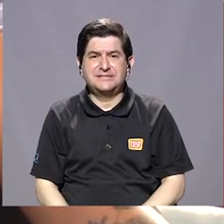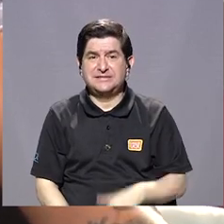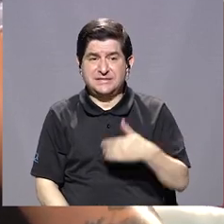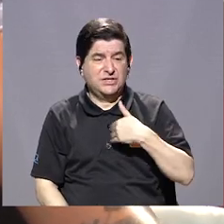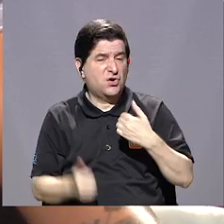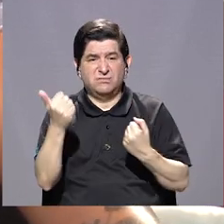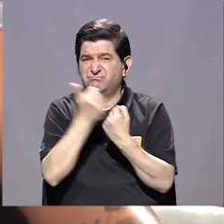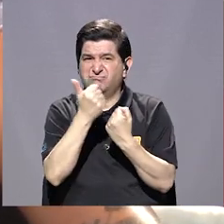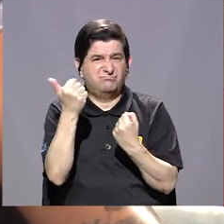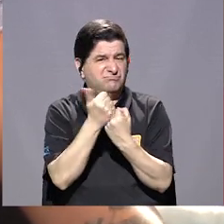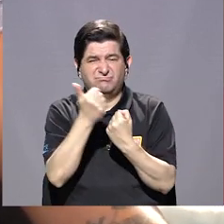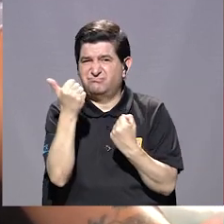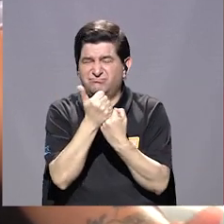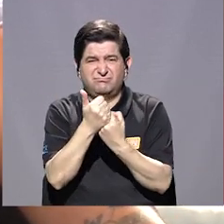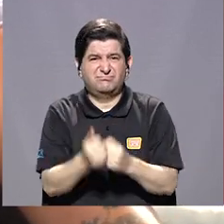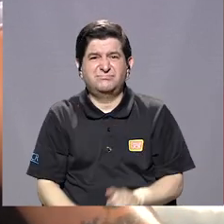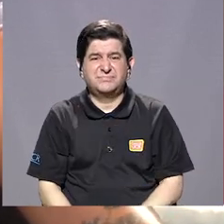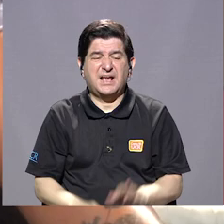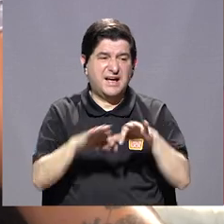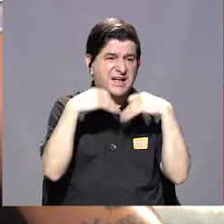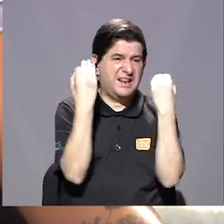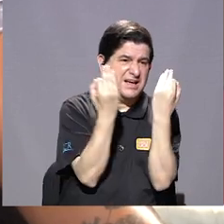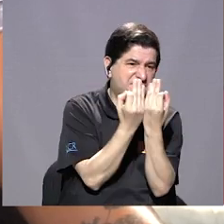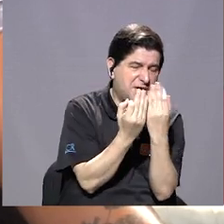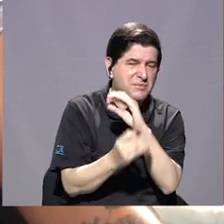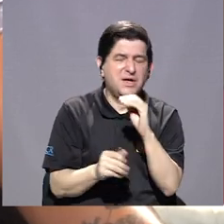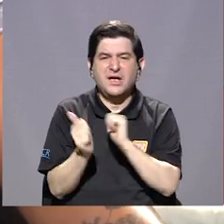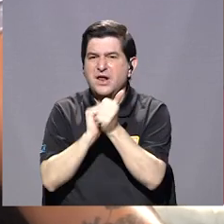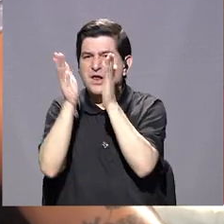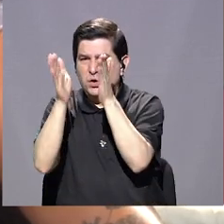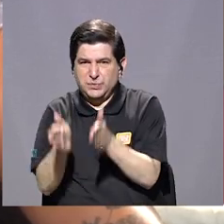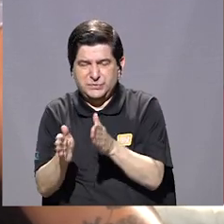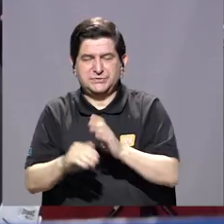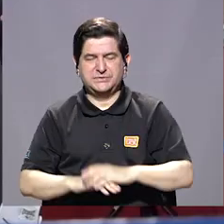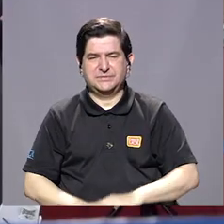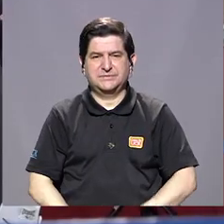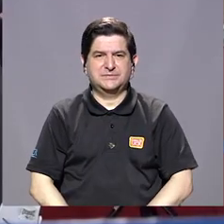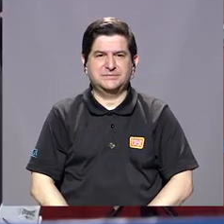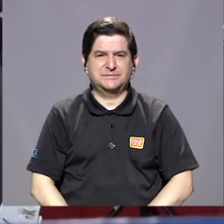gran apoyo para las familias o los atletas, pero